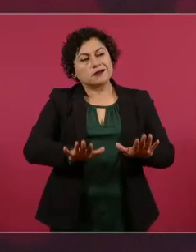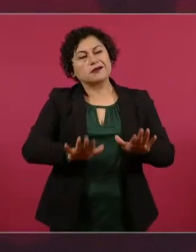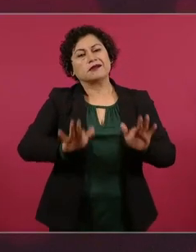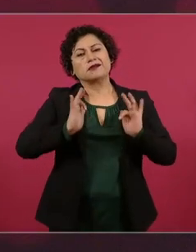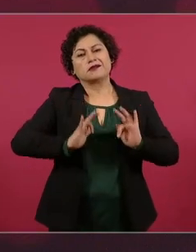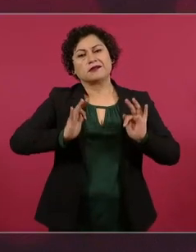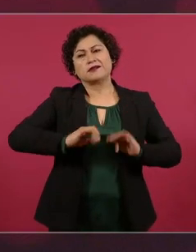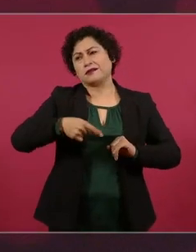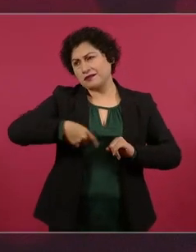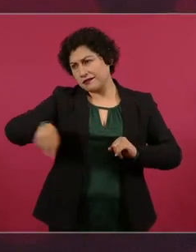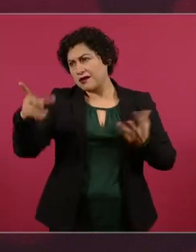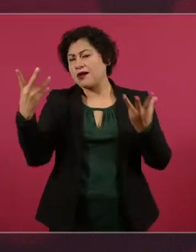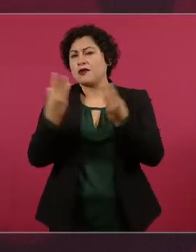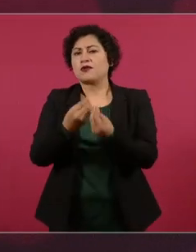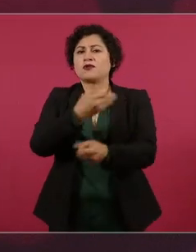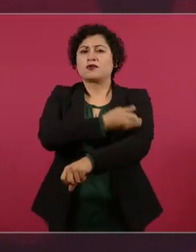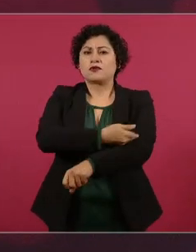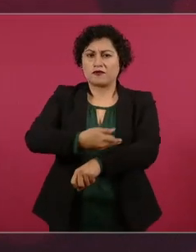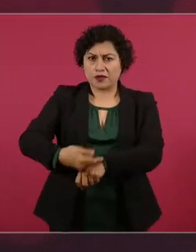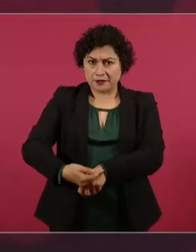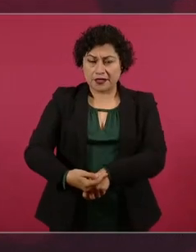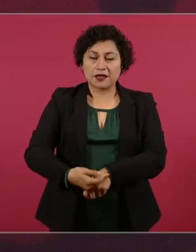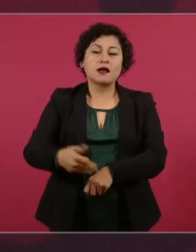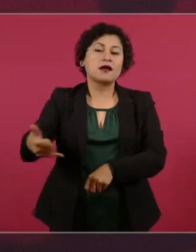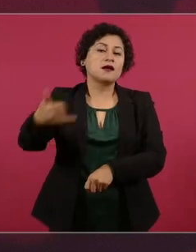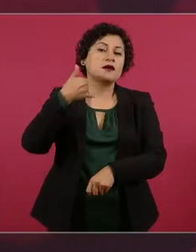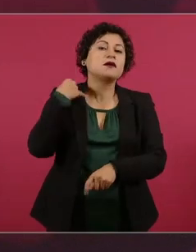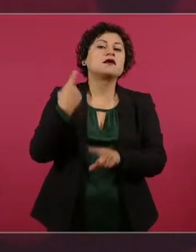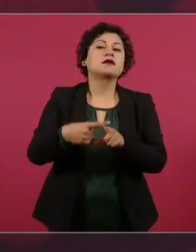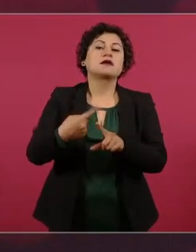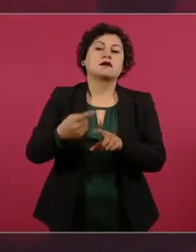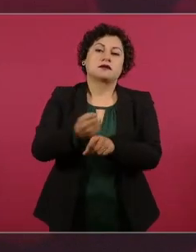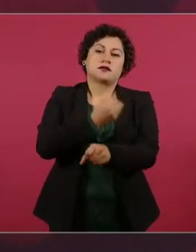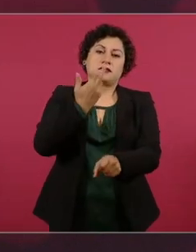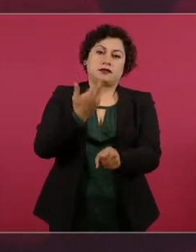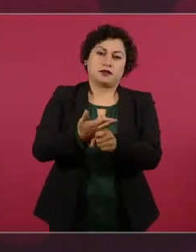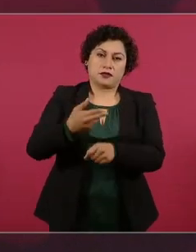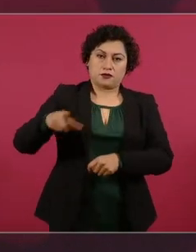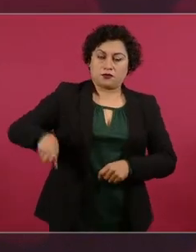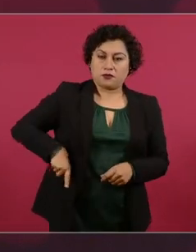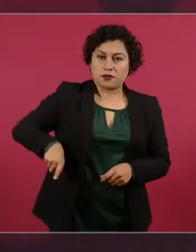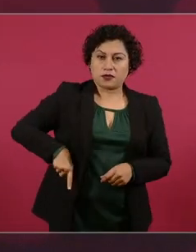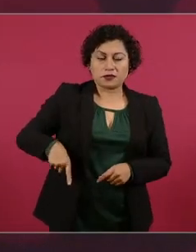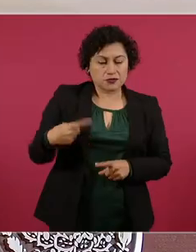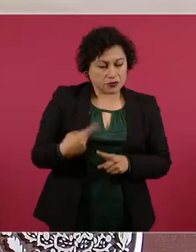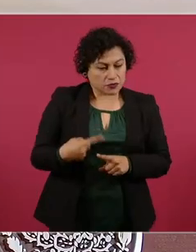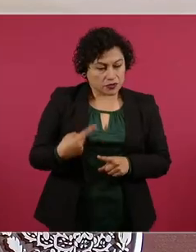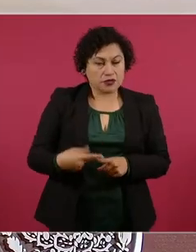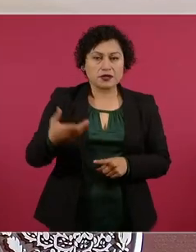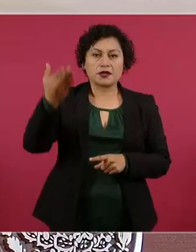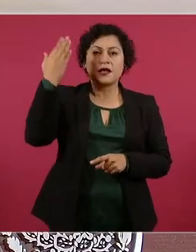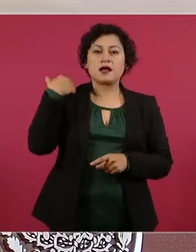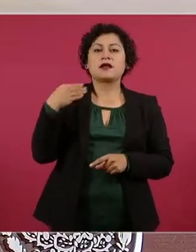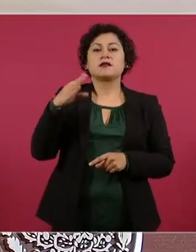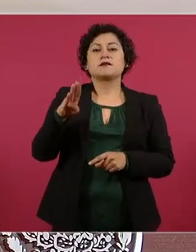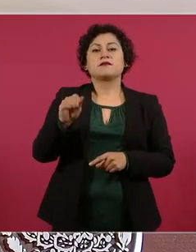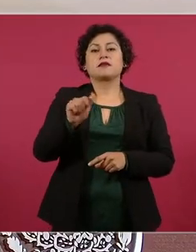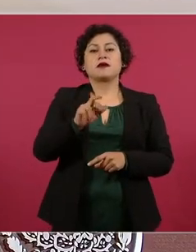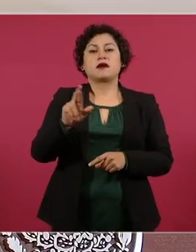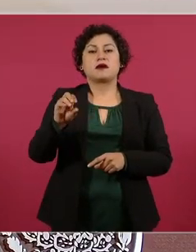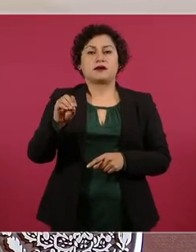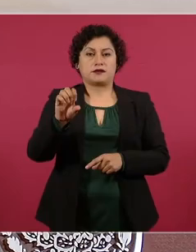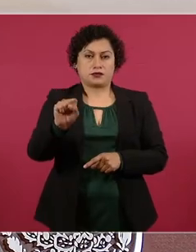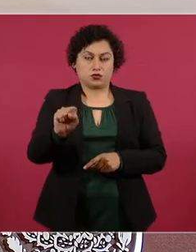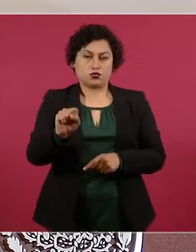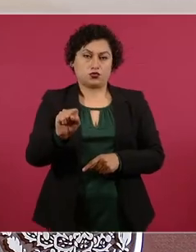Me comentó el entonces secretario de Gobernación, que era Gutiérrez Barrios,